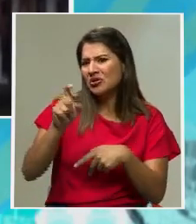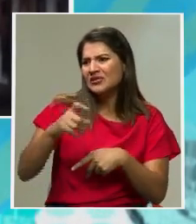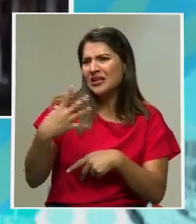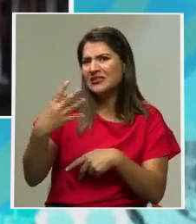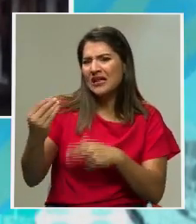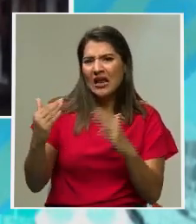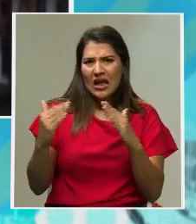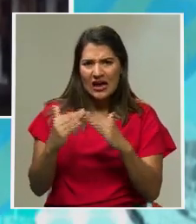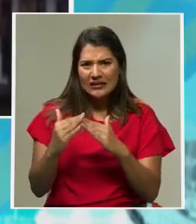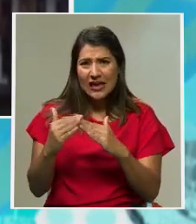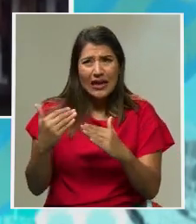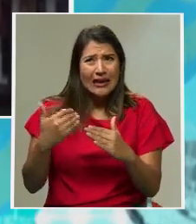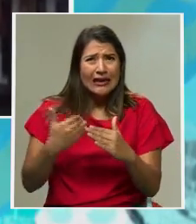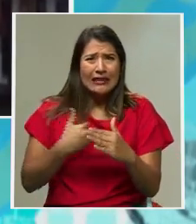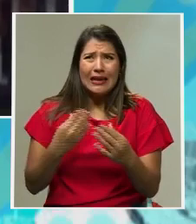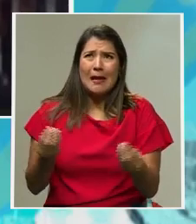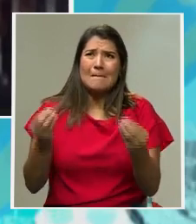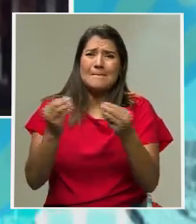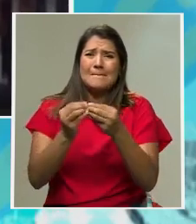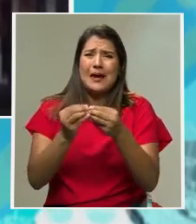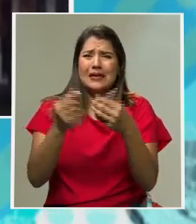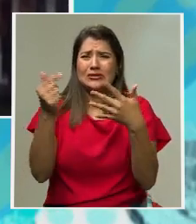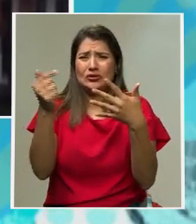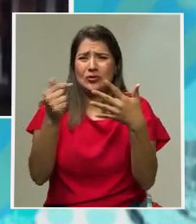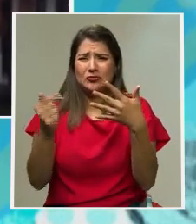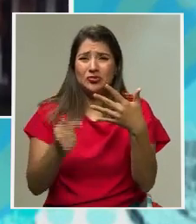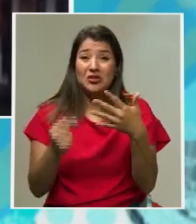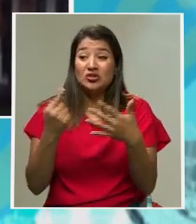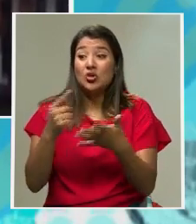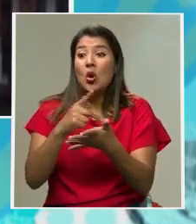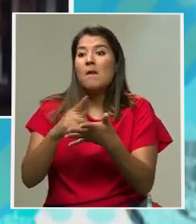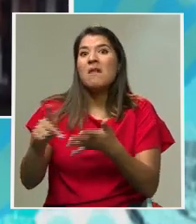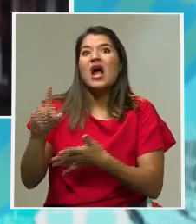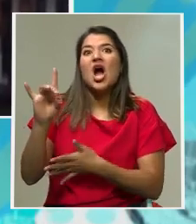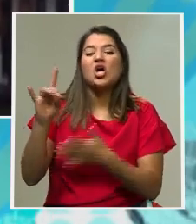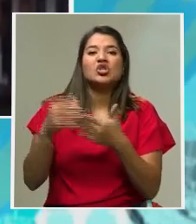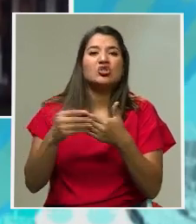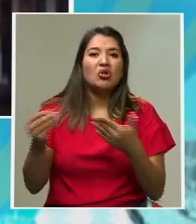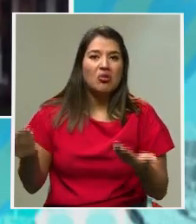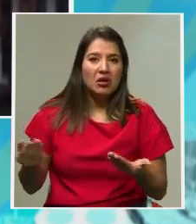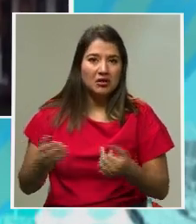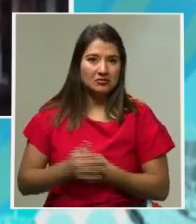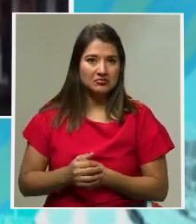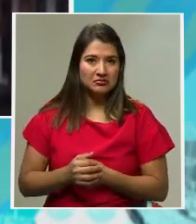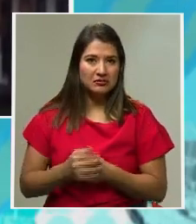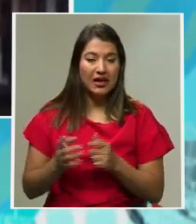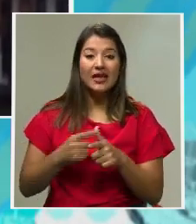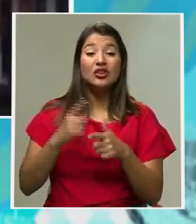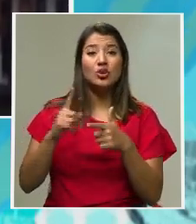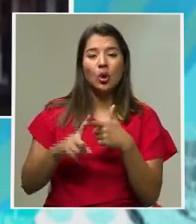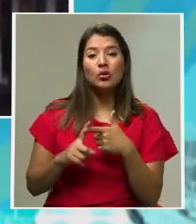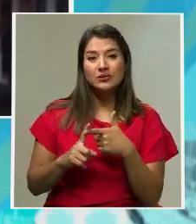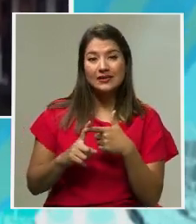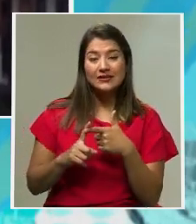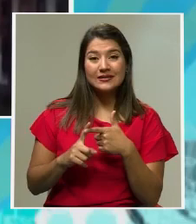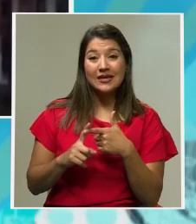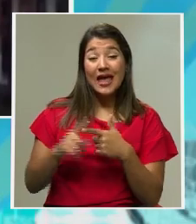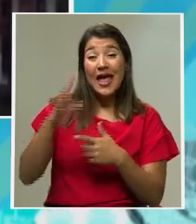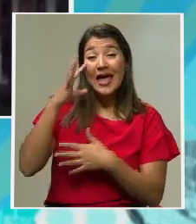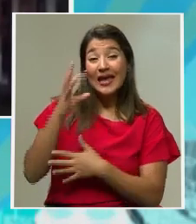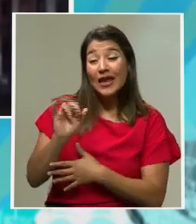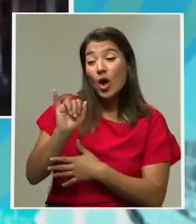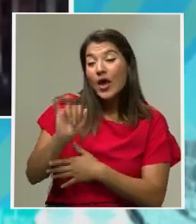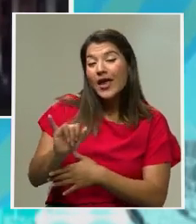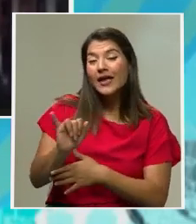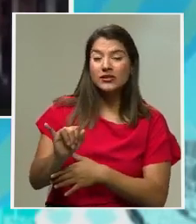menú. Entonces, y por $8, qué sé yo. Entonces, eso creo que